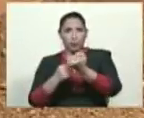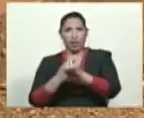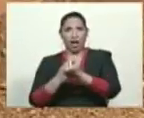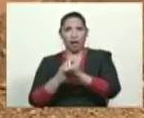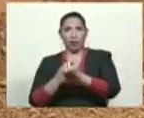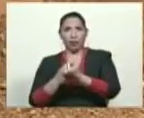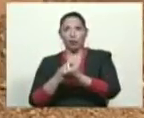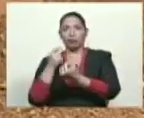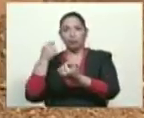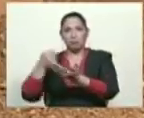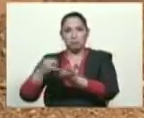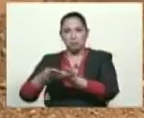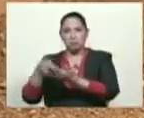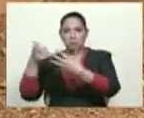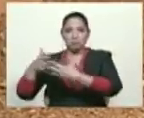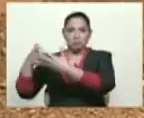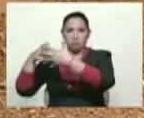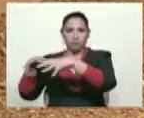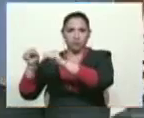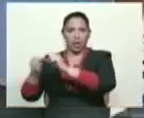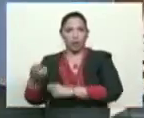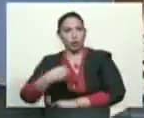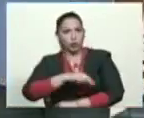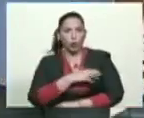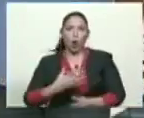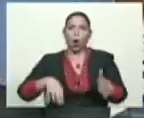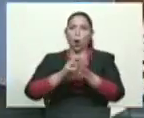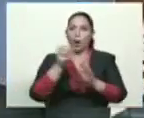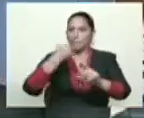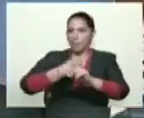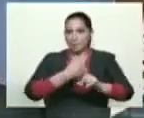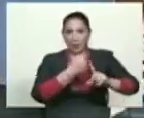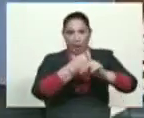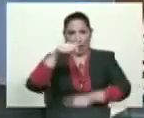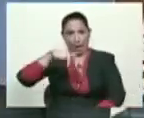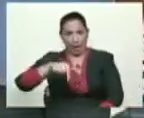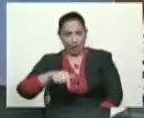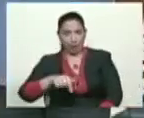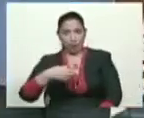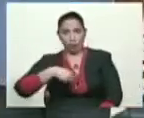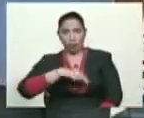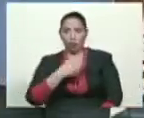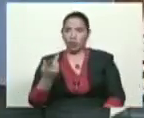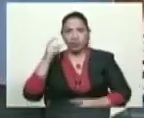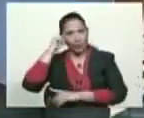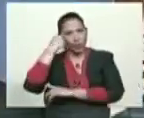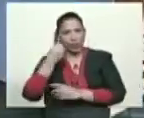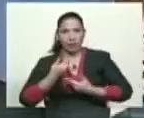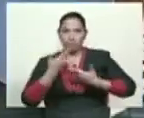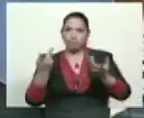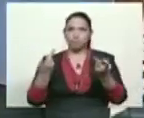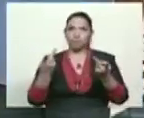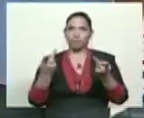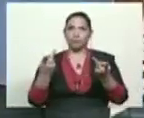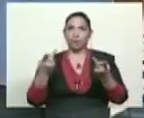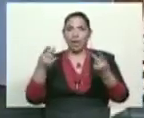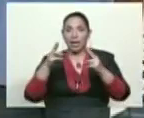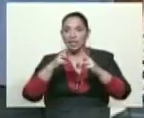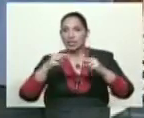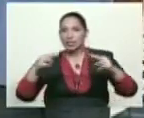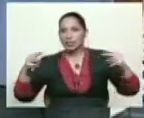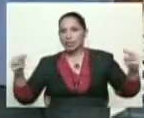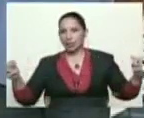imperio aquí estamos dando la pelea nuevamente y desde aquí presidente quiero recordarle esta cinta costera